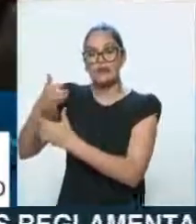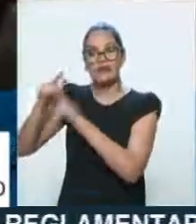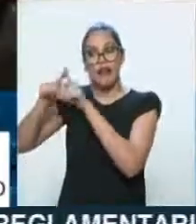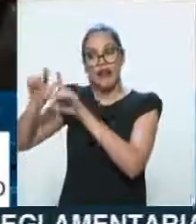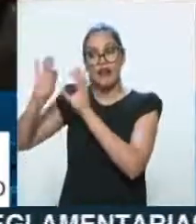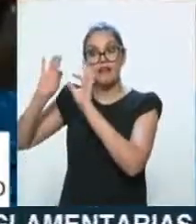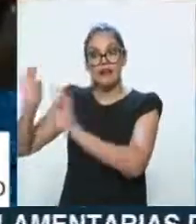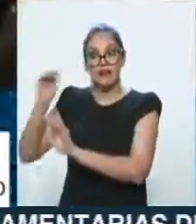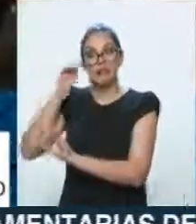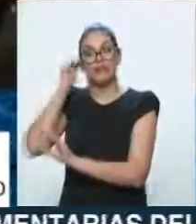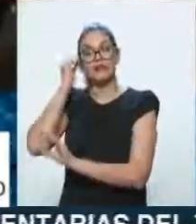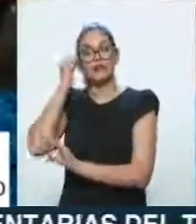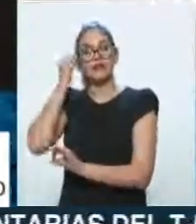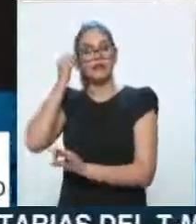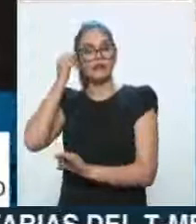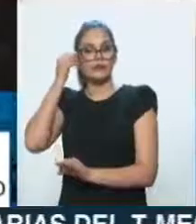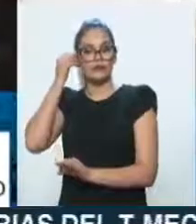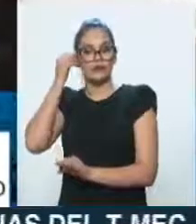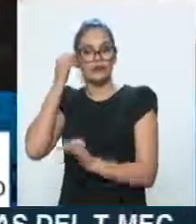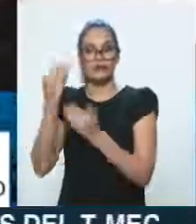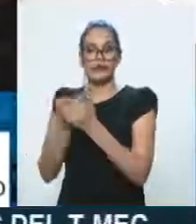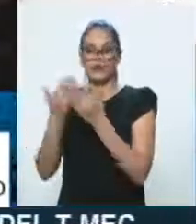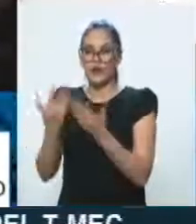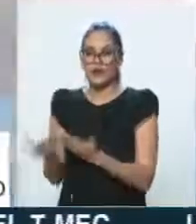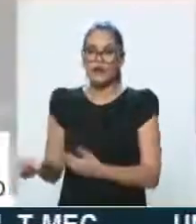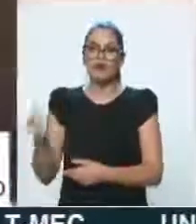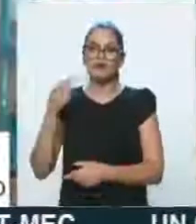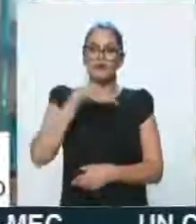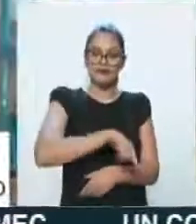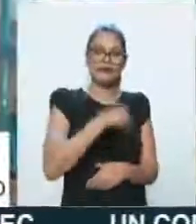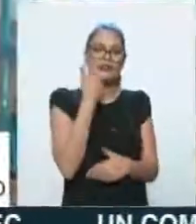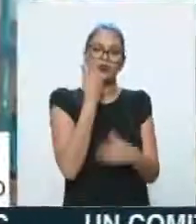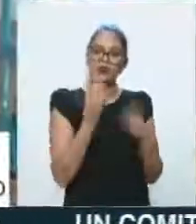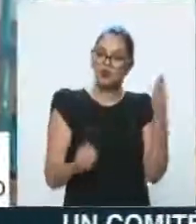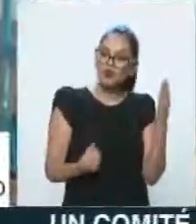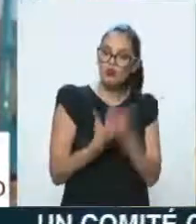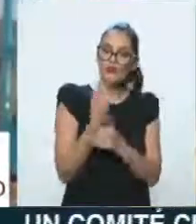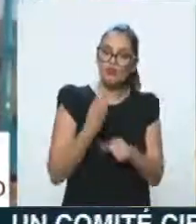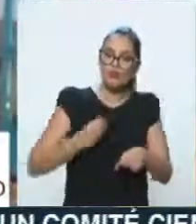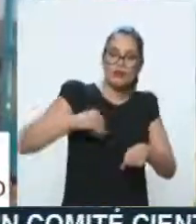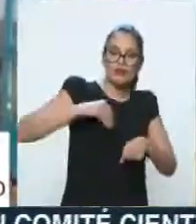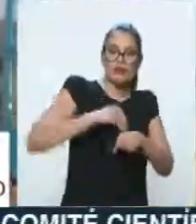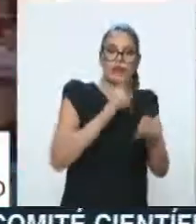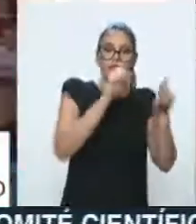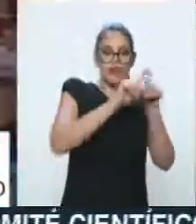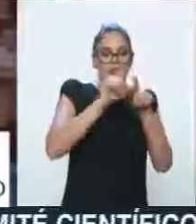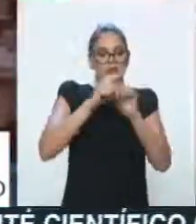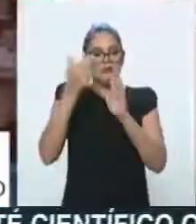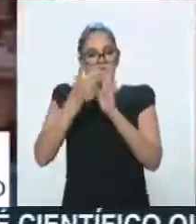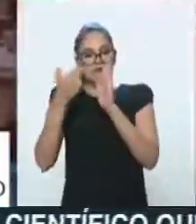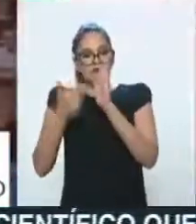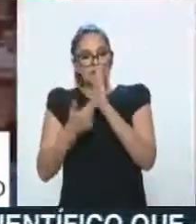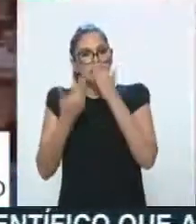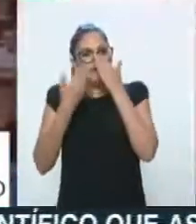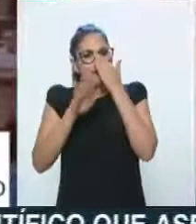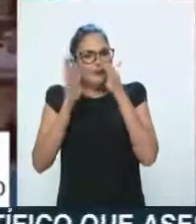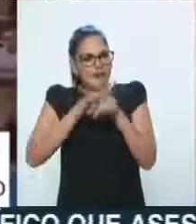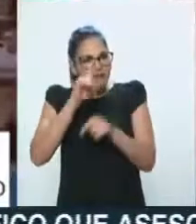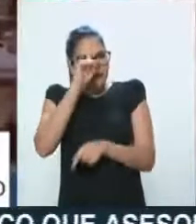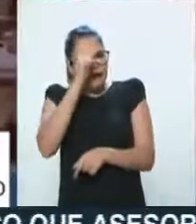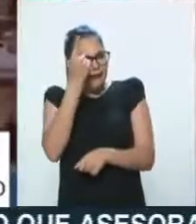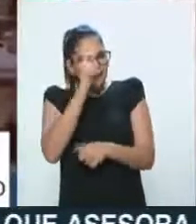Hay cero aranceles en los productos que comerciamos con Estados Unidos, pero además introduce una serie de disciplinas y facilitación